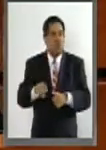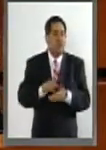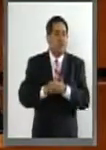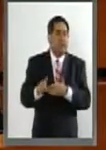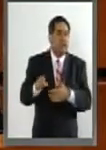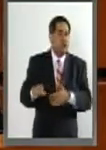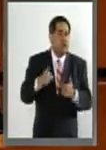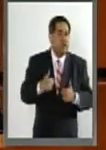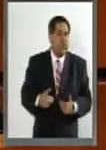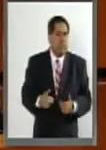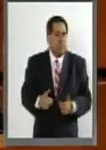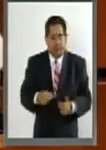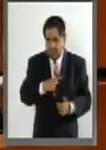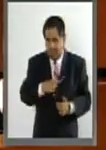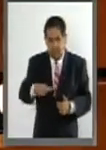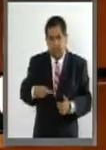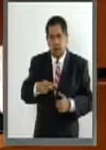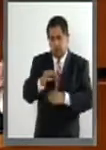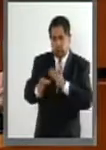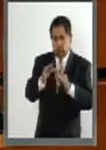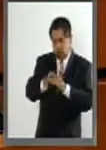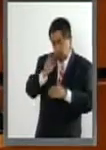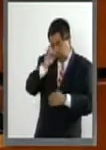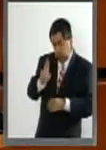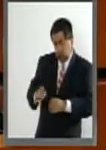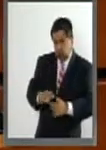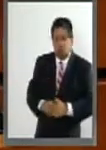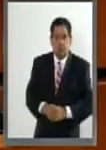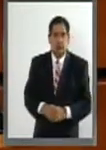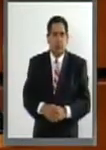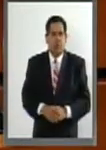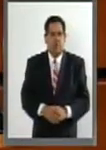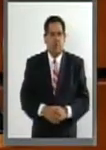derechos humanos sean respetados.